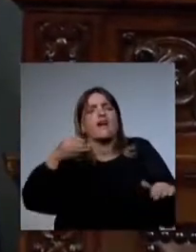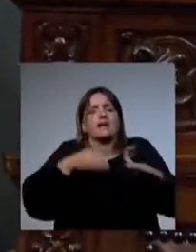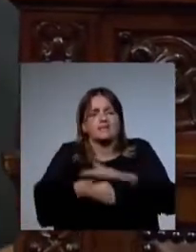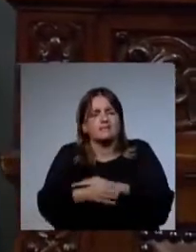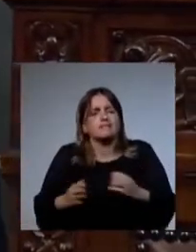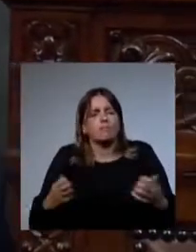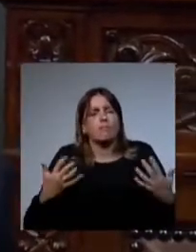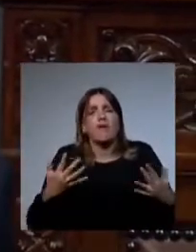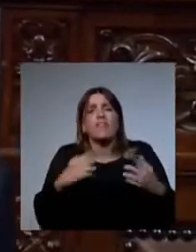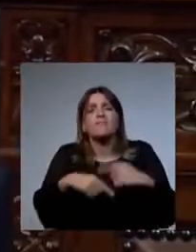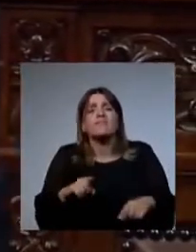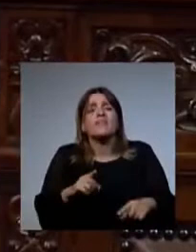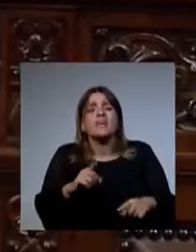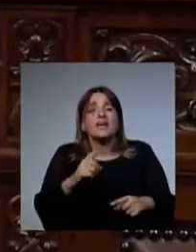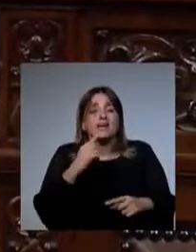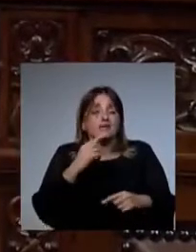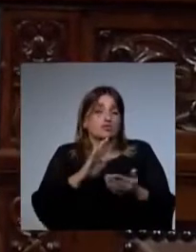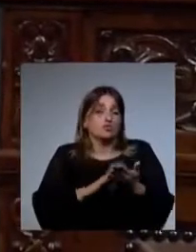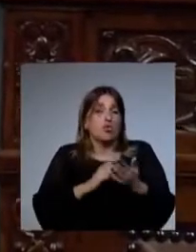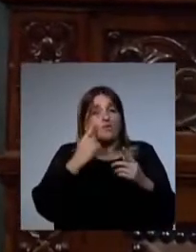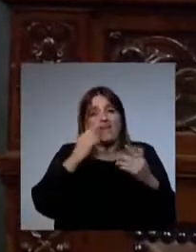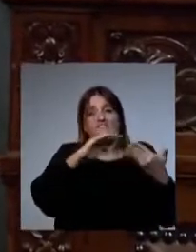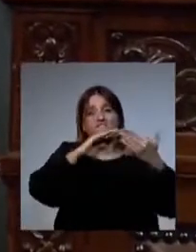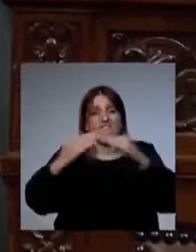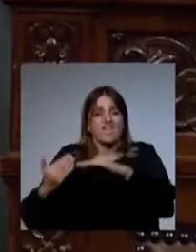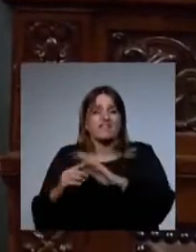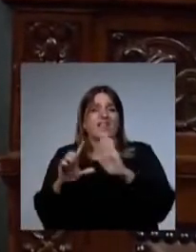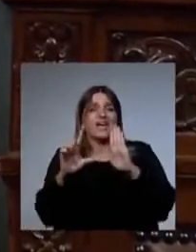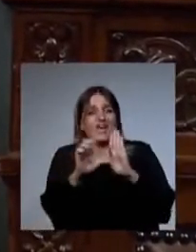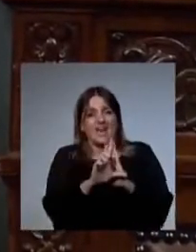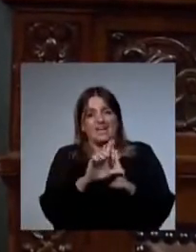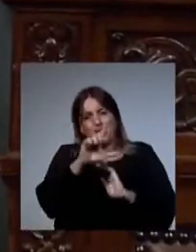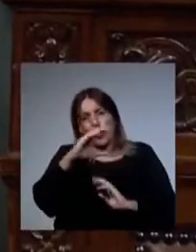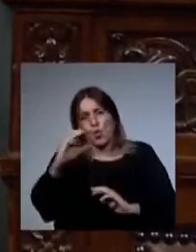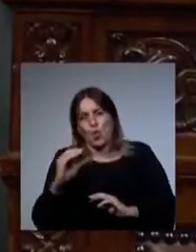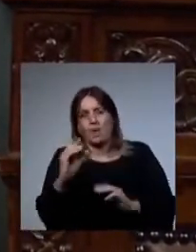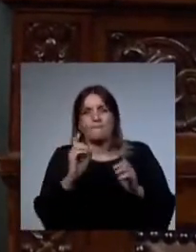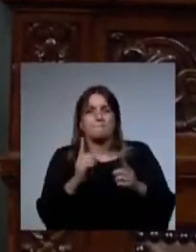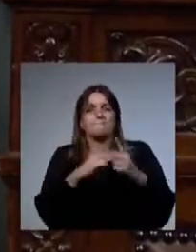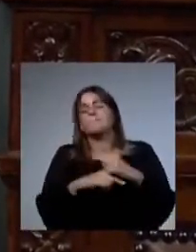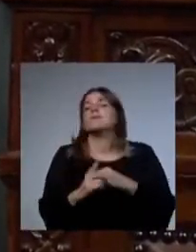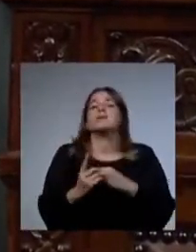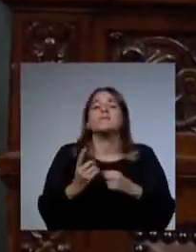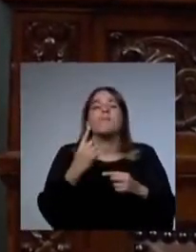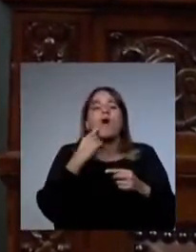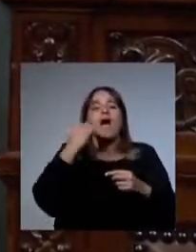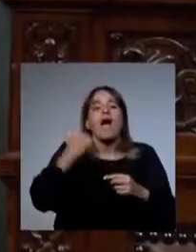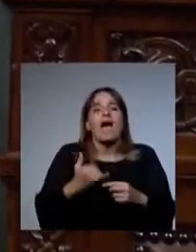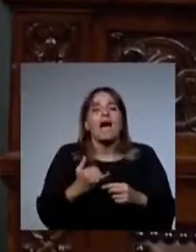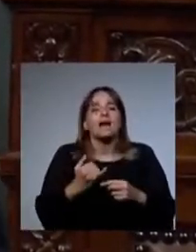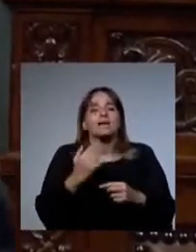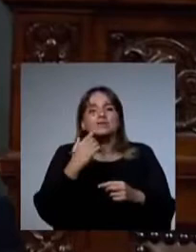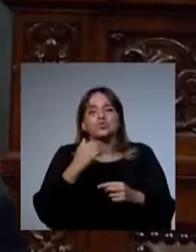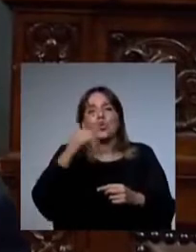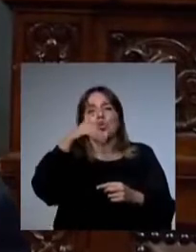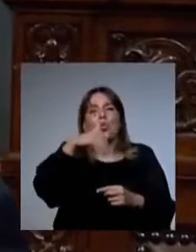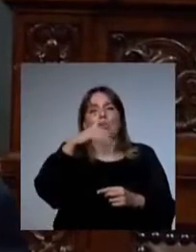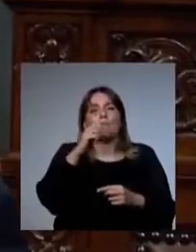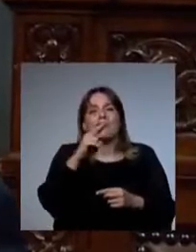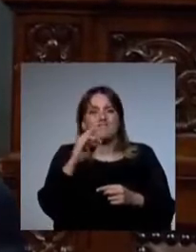En materia de vivienda, la Ley de Urgente Consideración introdujo el MEVIR